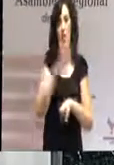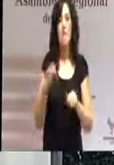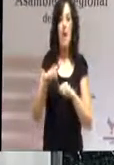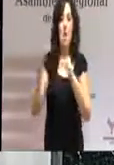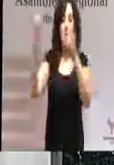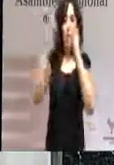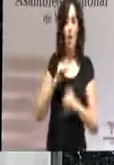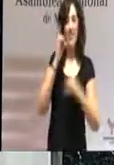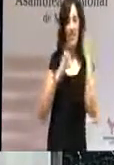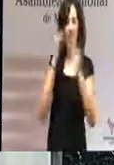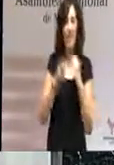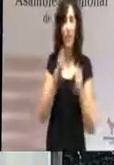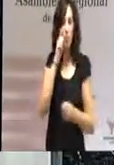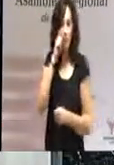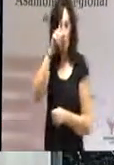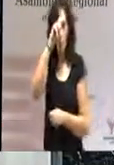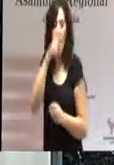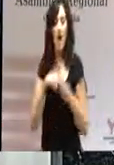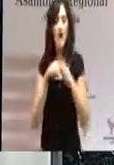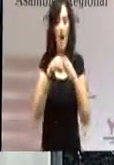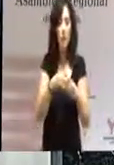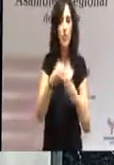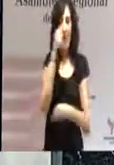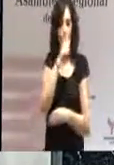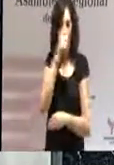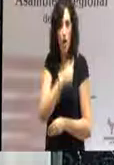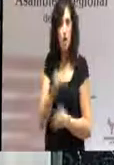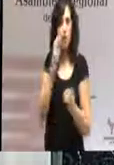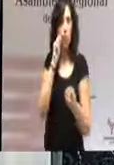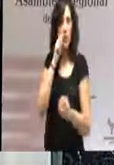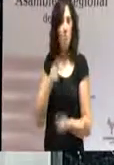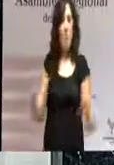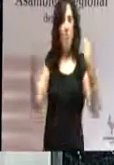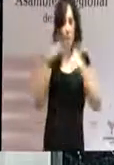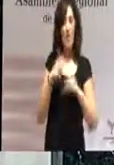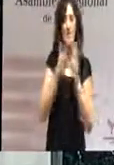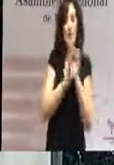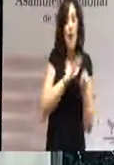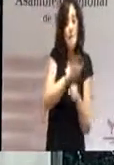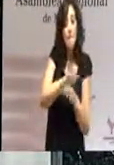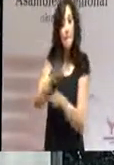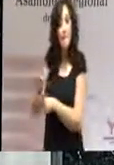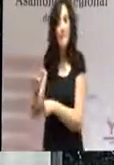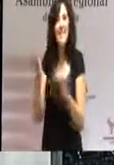náuticas, culturales, de turismo rural, enológico, que cubran los meses